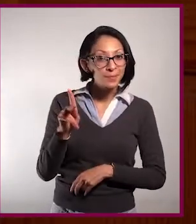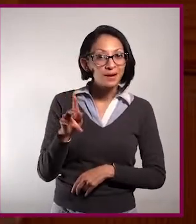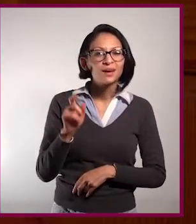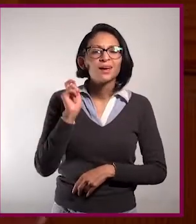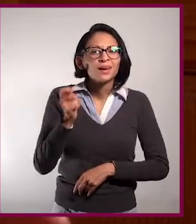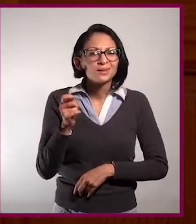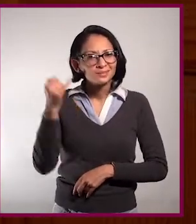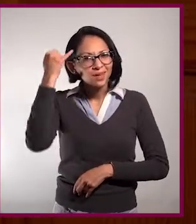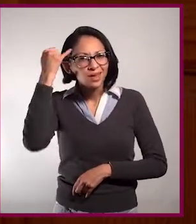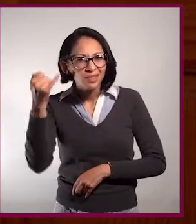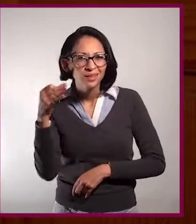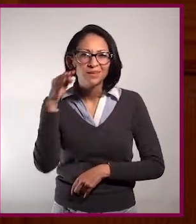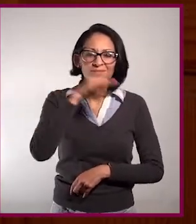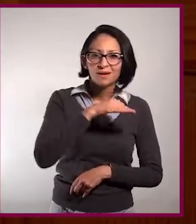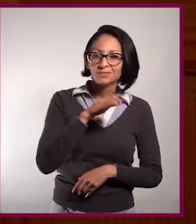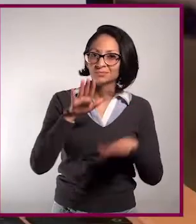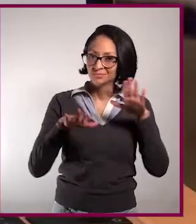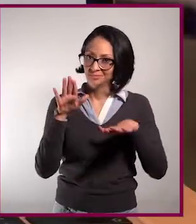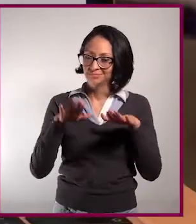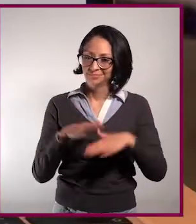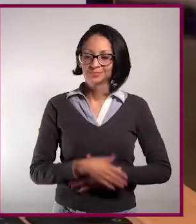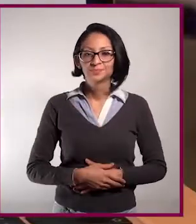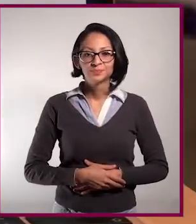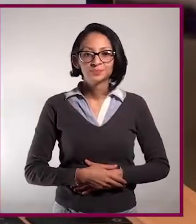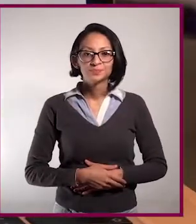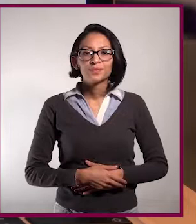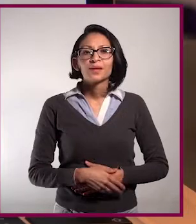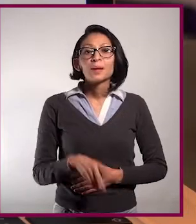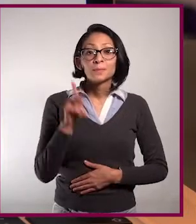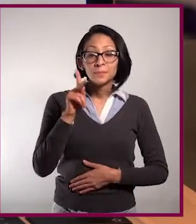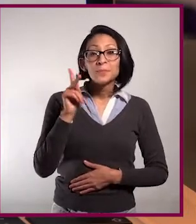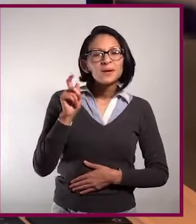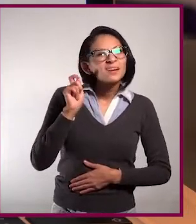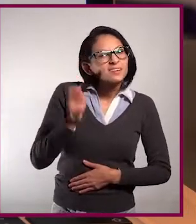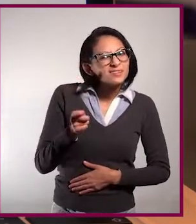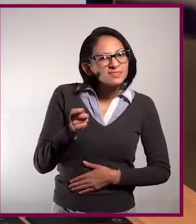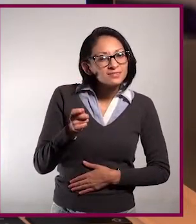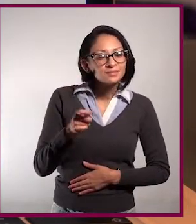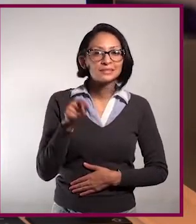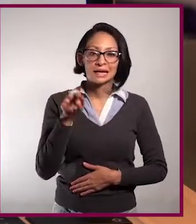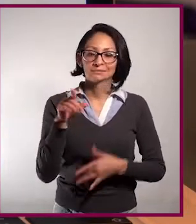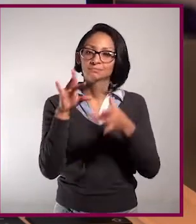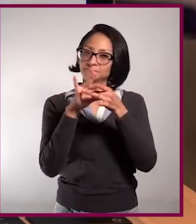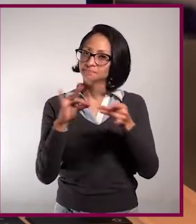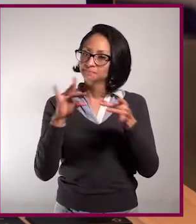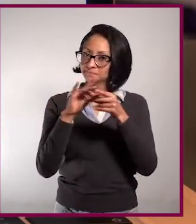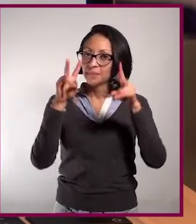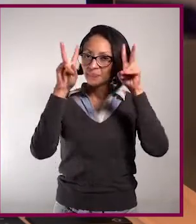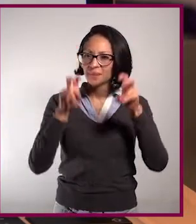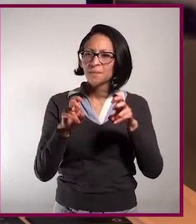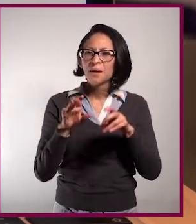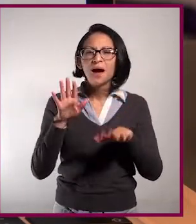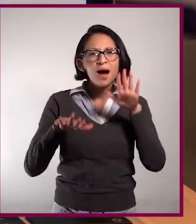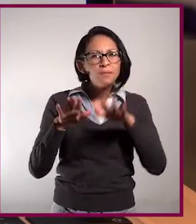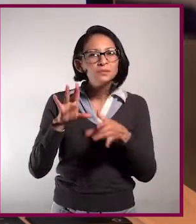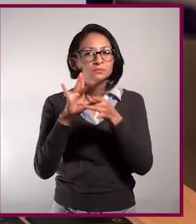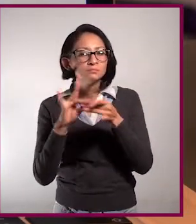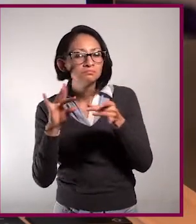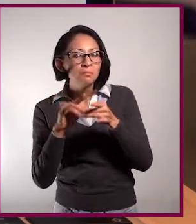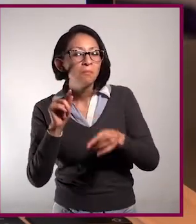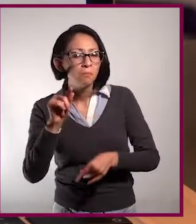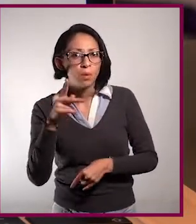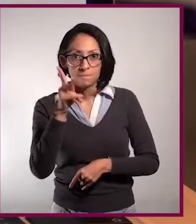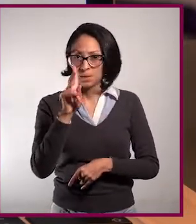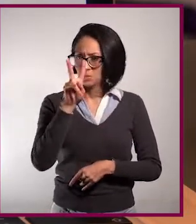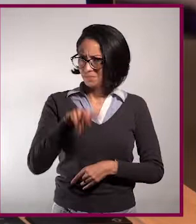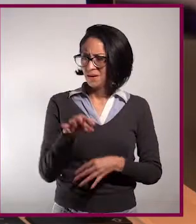ideas y falsedades que hay a su alrededor. La menstruación es un tema del que se habla poco, pero nos debería interesar a todas y a